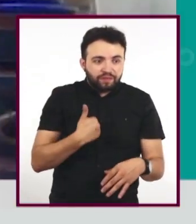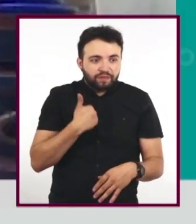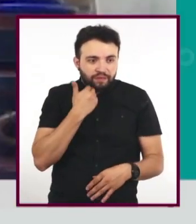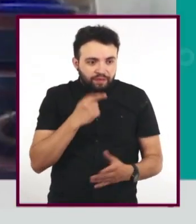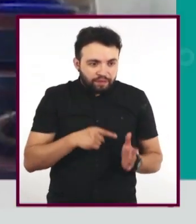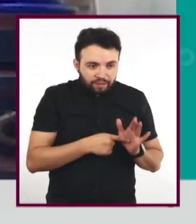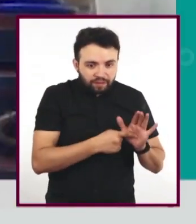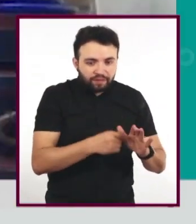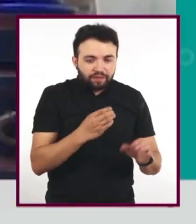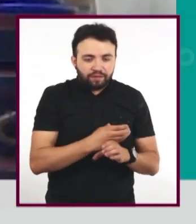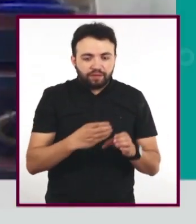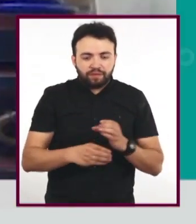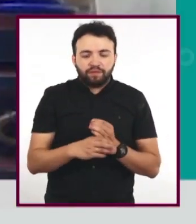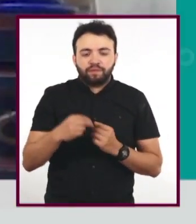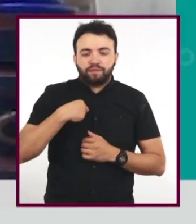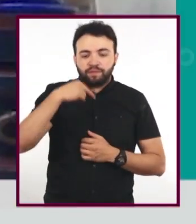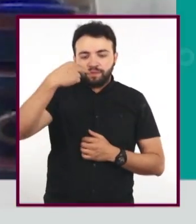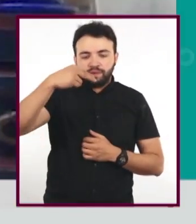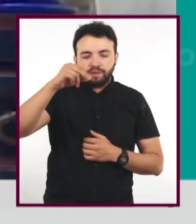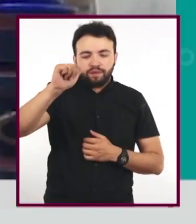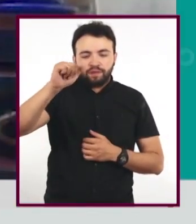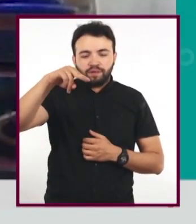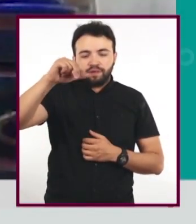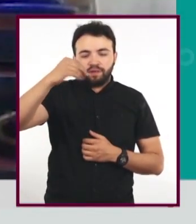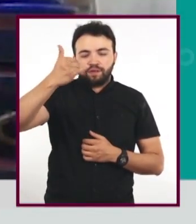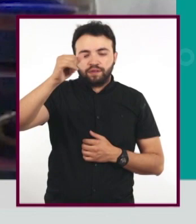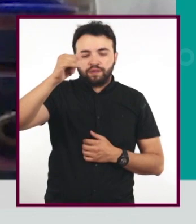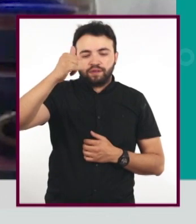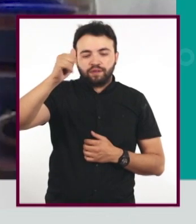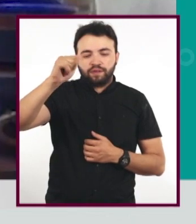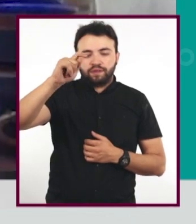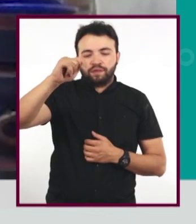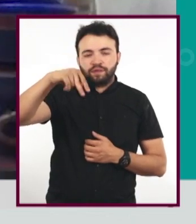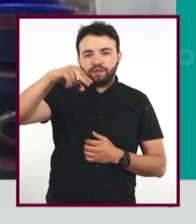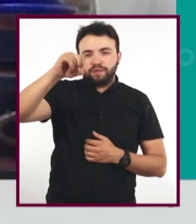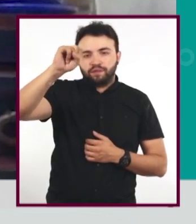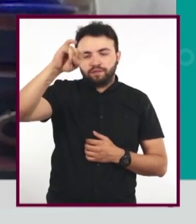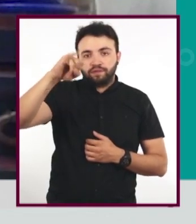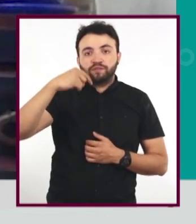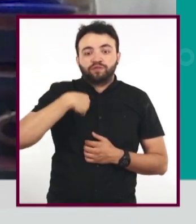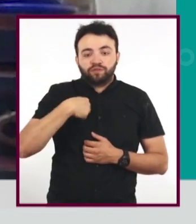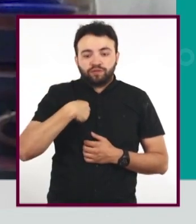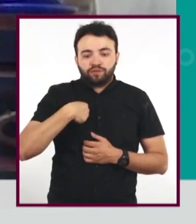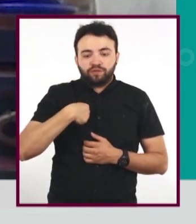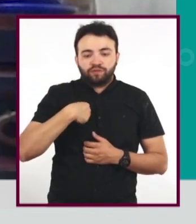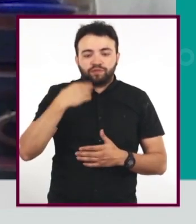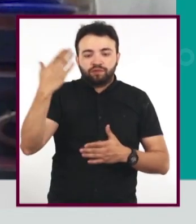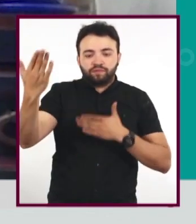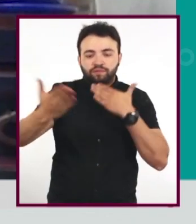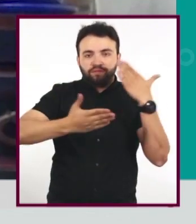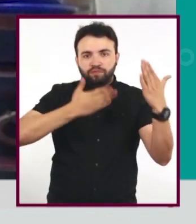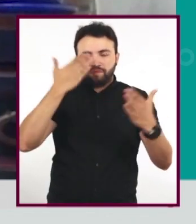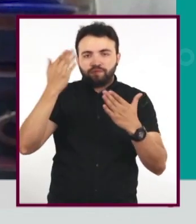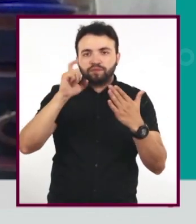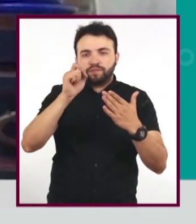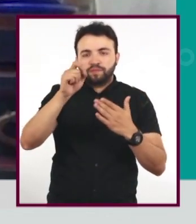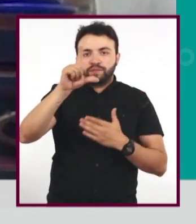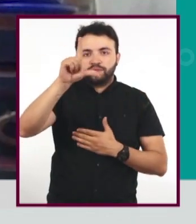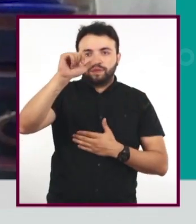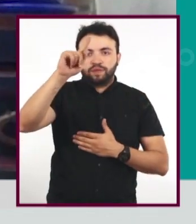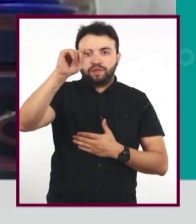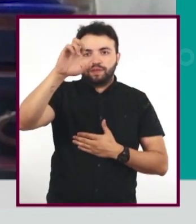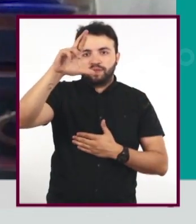Mi nombre es Anayansi Sosaya, soy mexicana de la Ciudad de México. Yo estudié literatura y